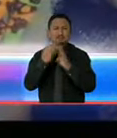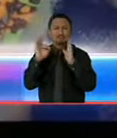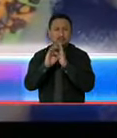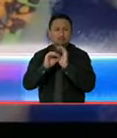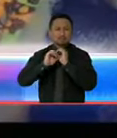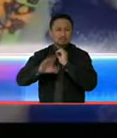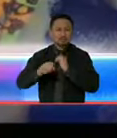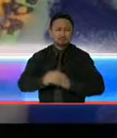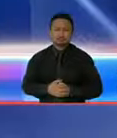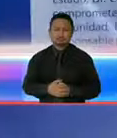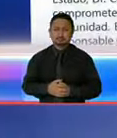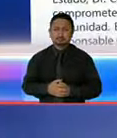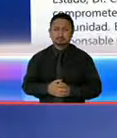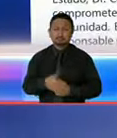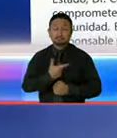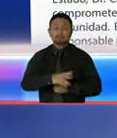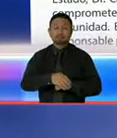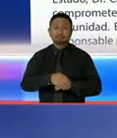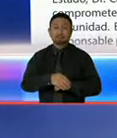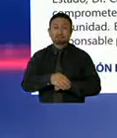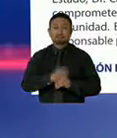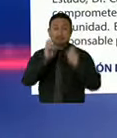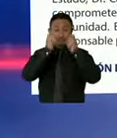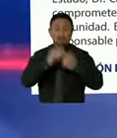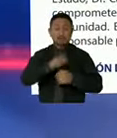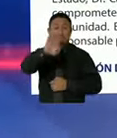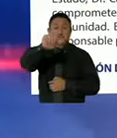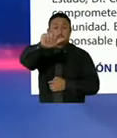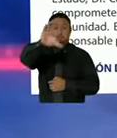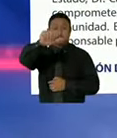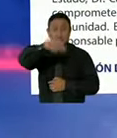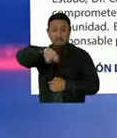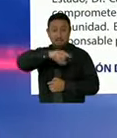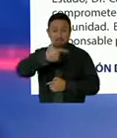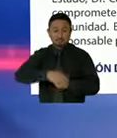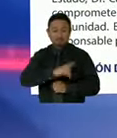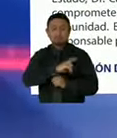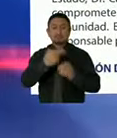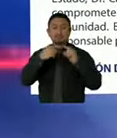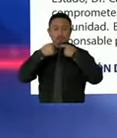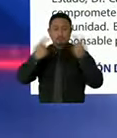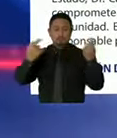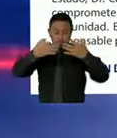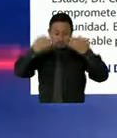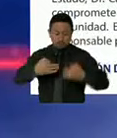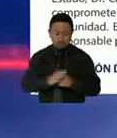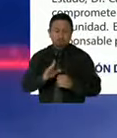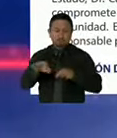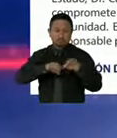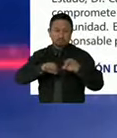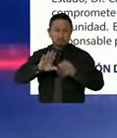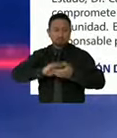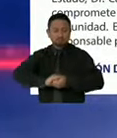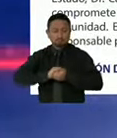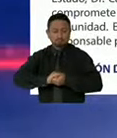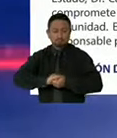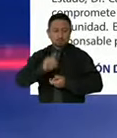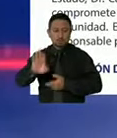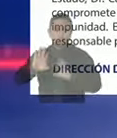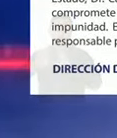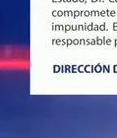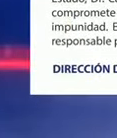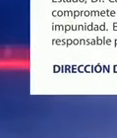redes sociales. El fiscal general de la Nación, Carlos Baca Mancheno, mediante un comunicado oficial, expresó su solidaridad con su